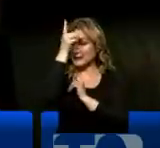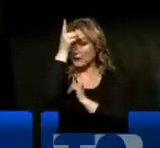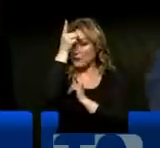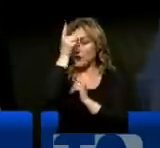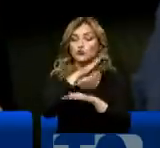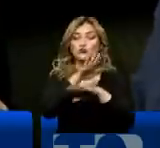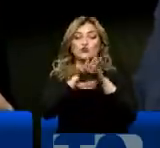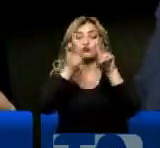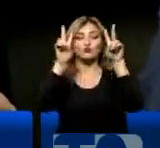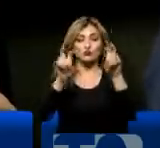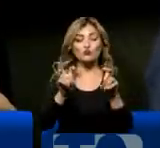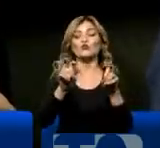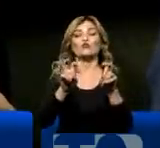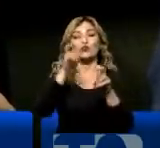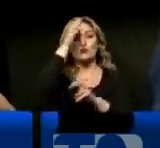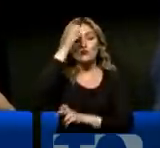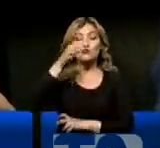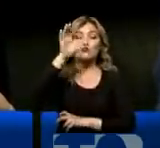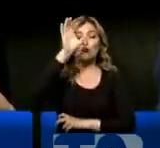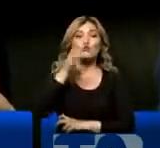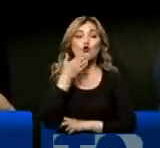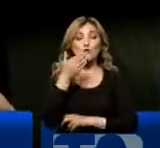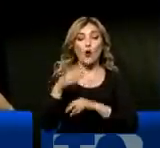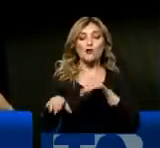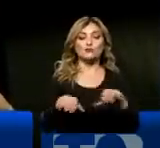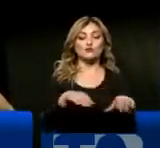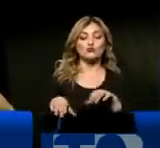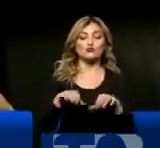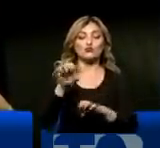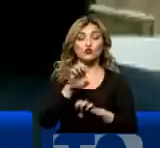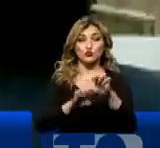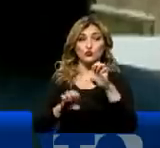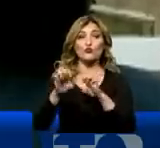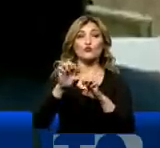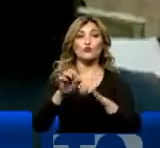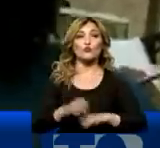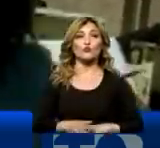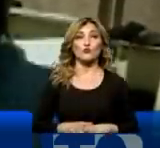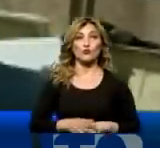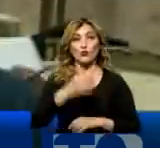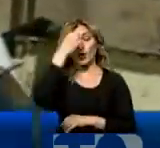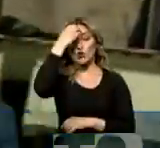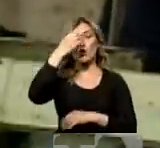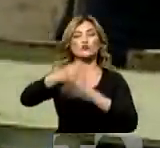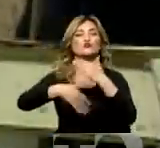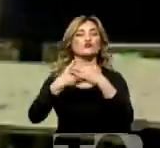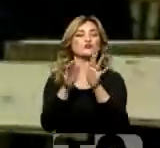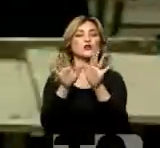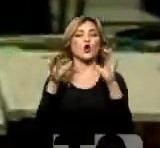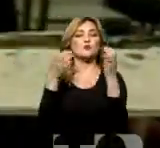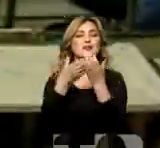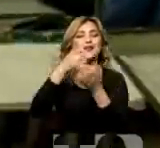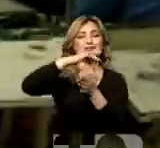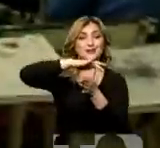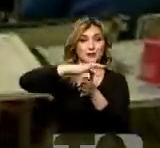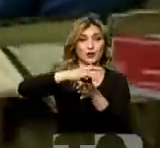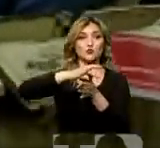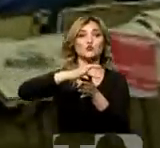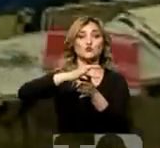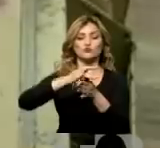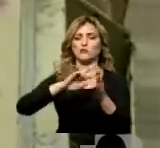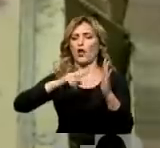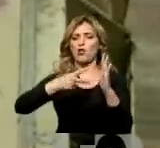tanto elementos conceptuales como actividades y evaluación. A nivel educativo hay comités de riesgos que ya se